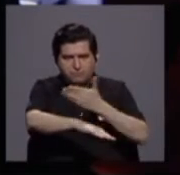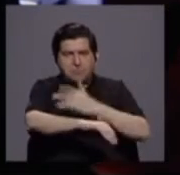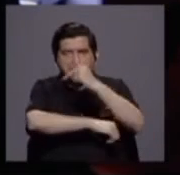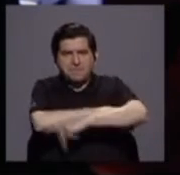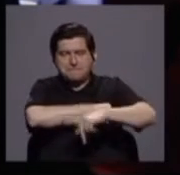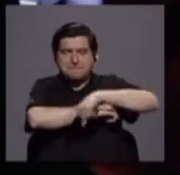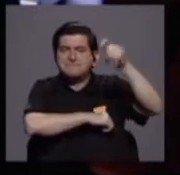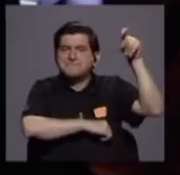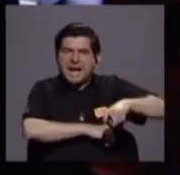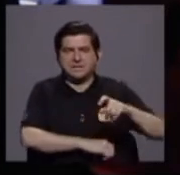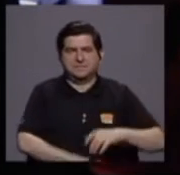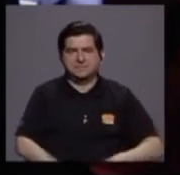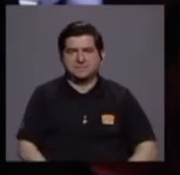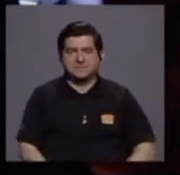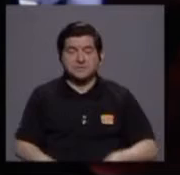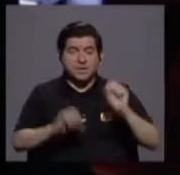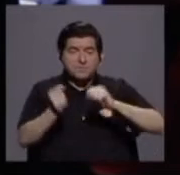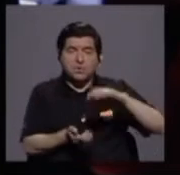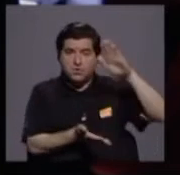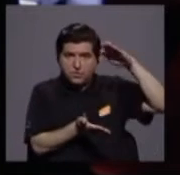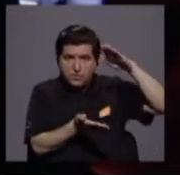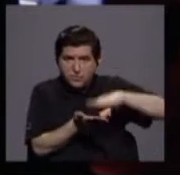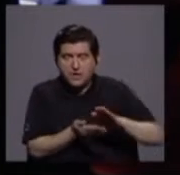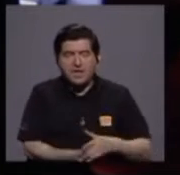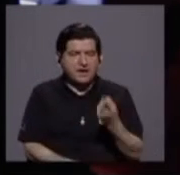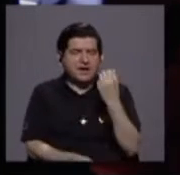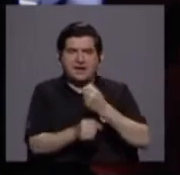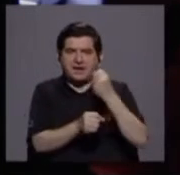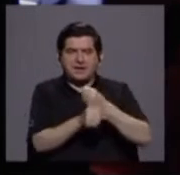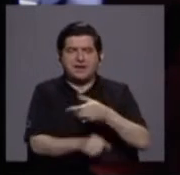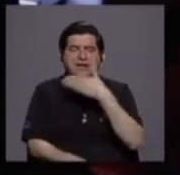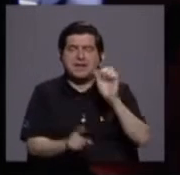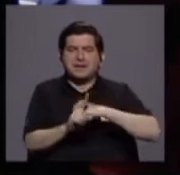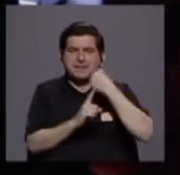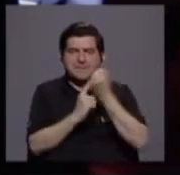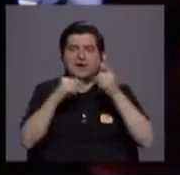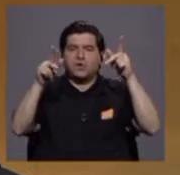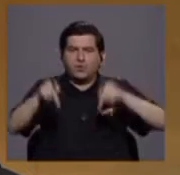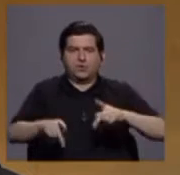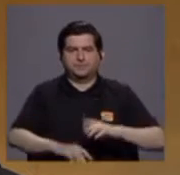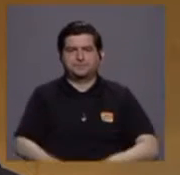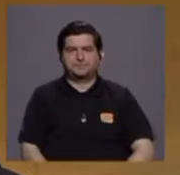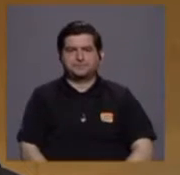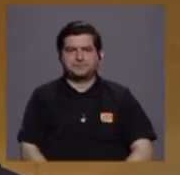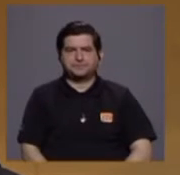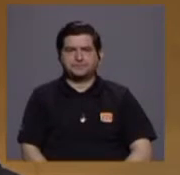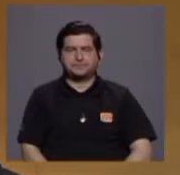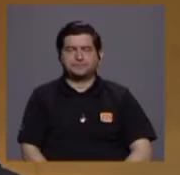país necesita para reducir el desempleo y mejorar la situación de la gente.